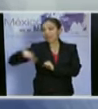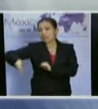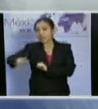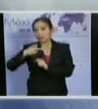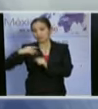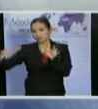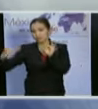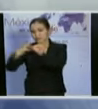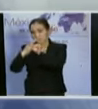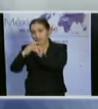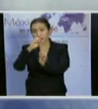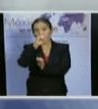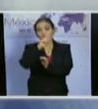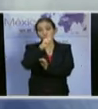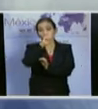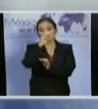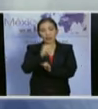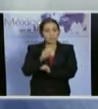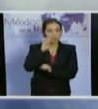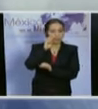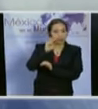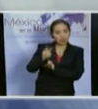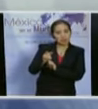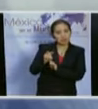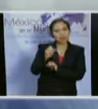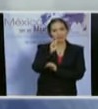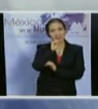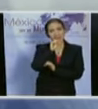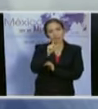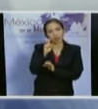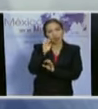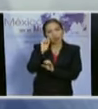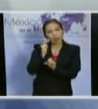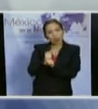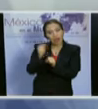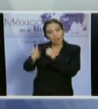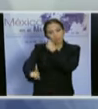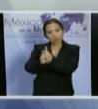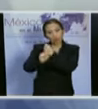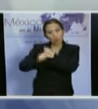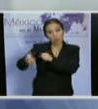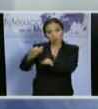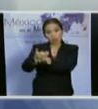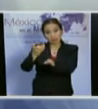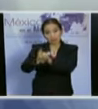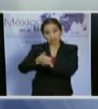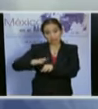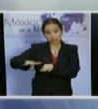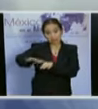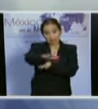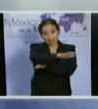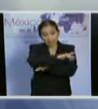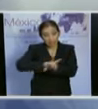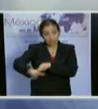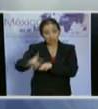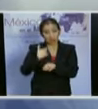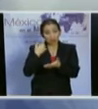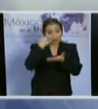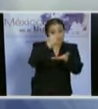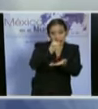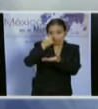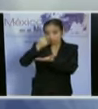gobernados. Para ello, en Oxfam estamos viendo, y sobre todo teniendo en cuenta la crisis actual de los sistemas de